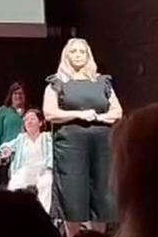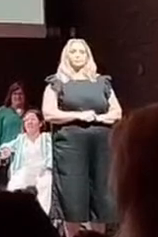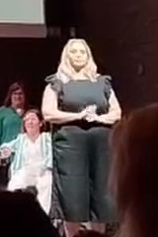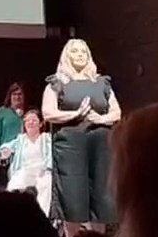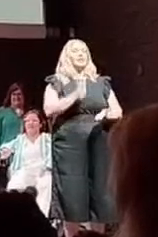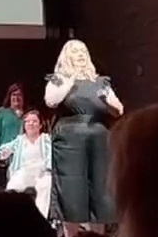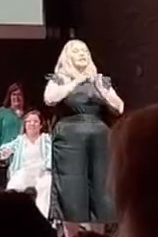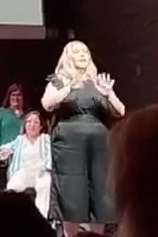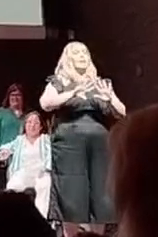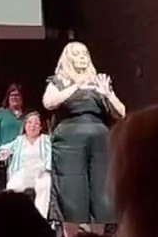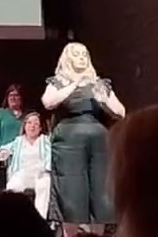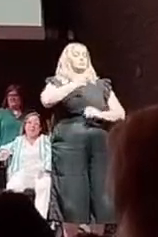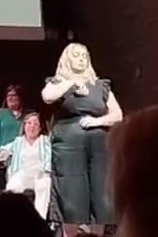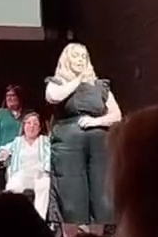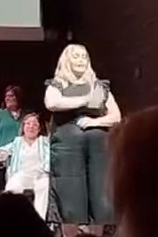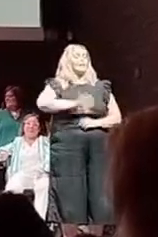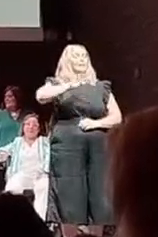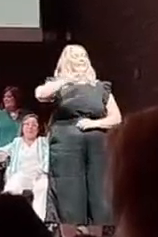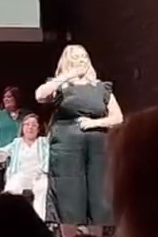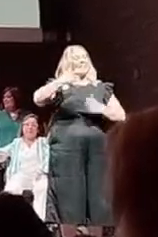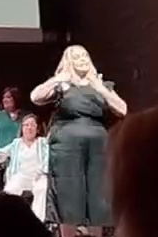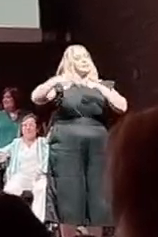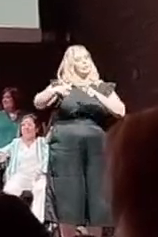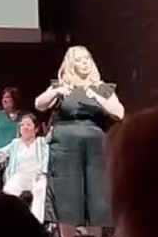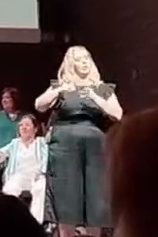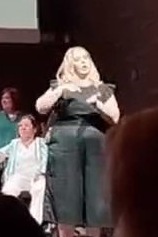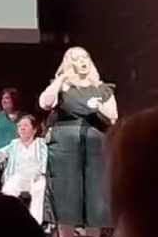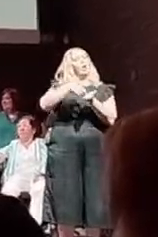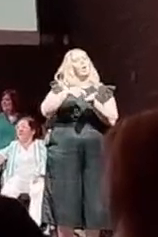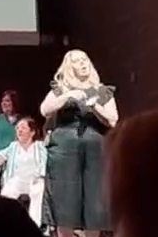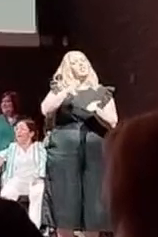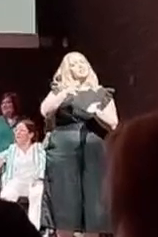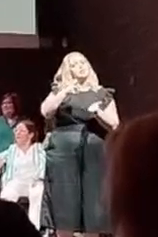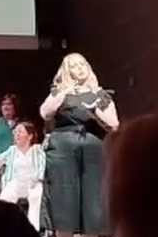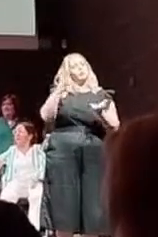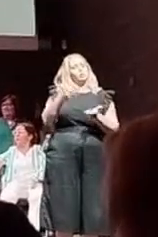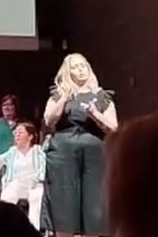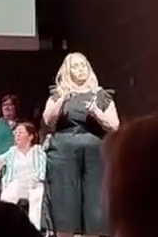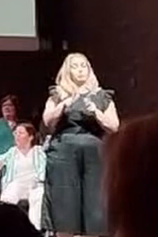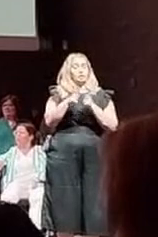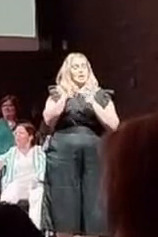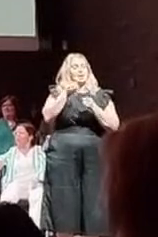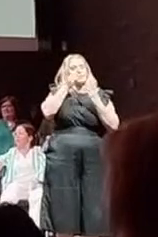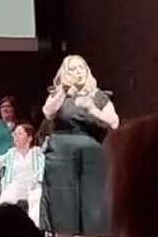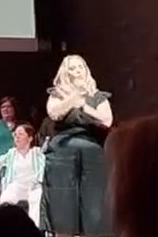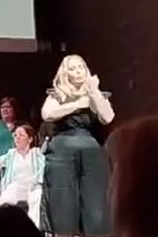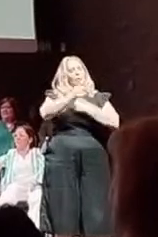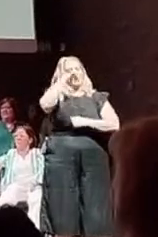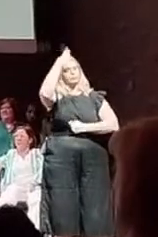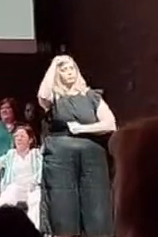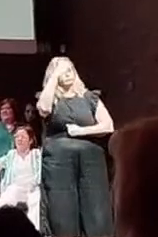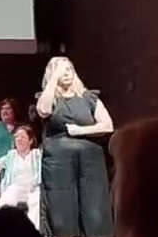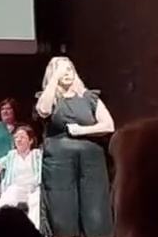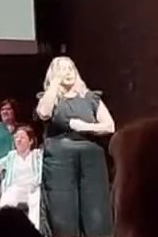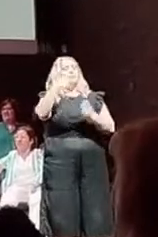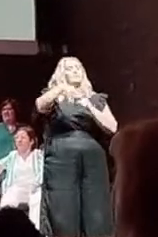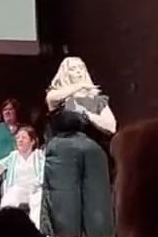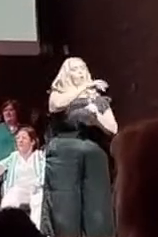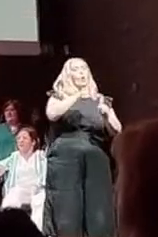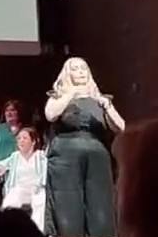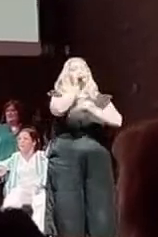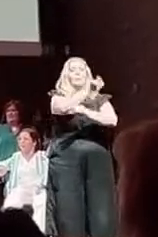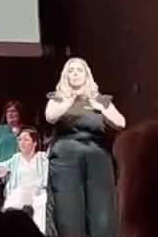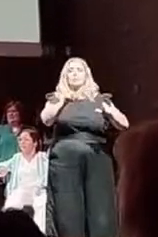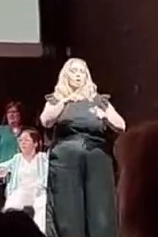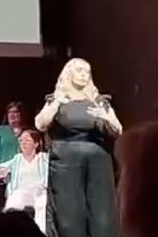En el Día Nacional del Tercer Sector demandamos más y mejores derechos sociales, económicos, culturales y medioambientales para toda